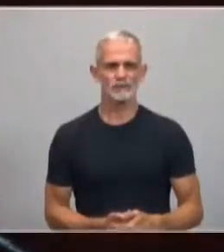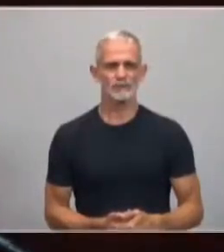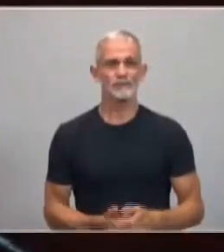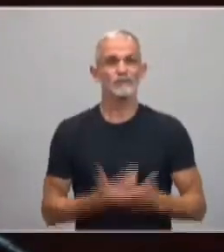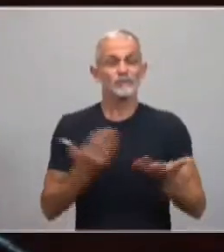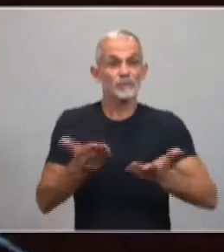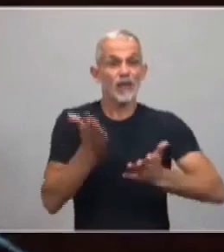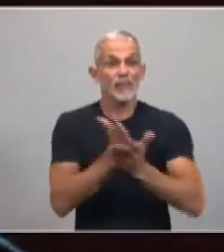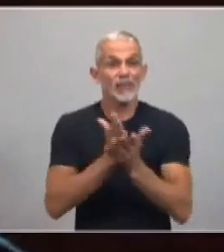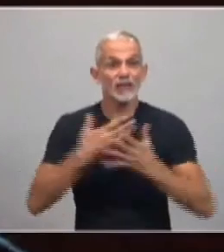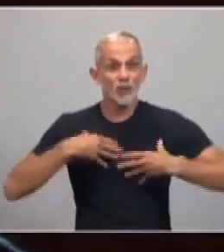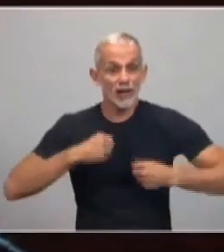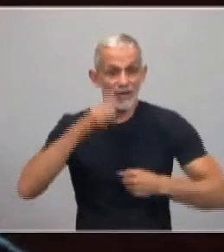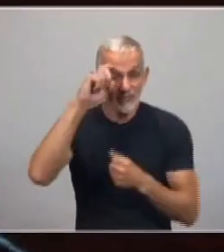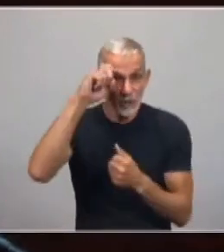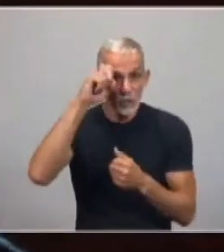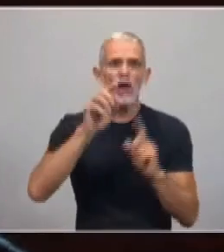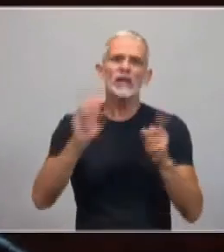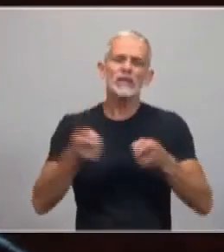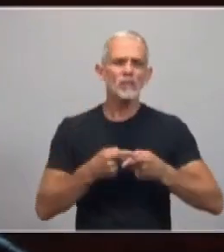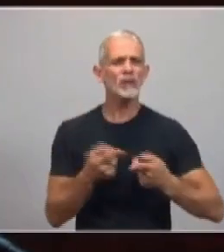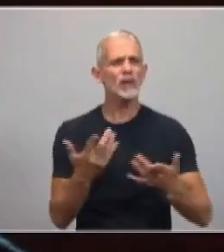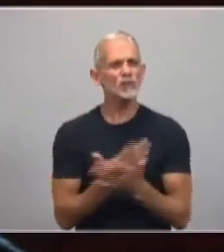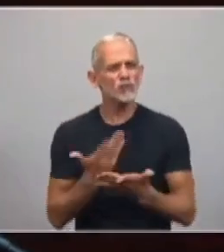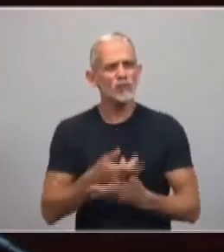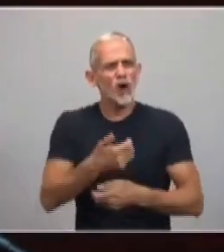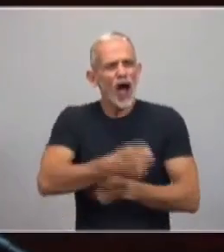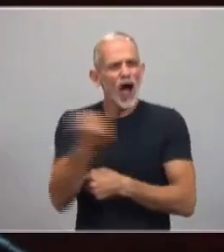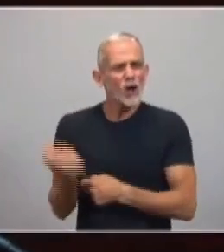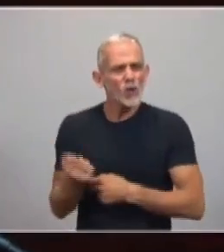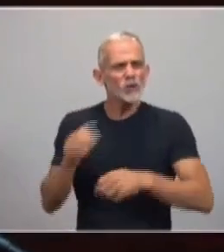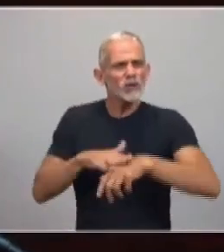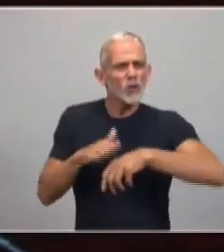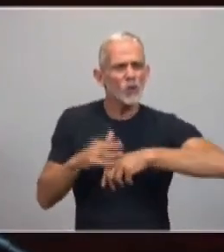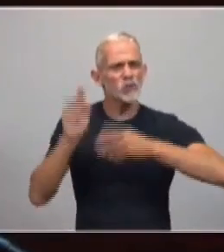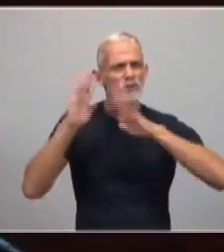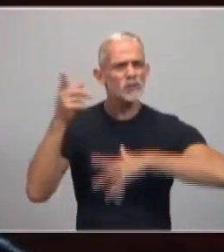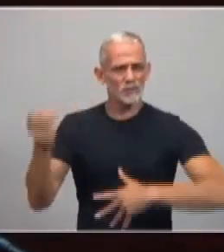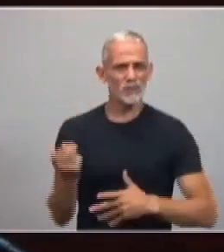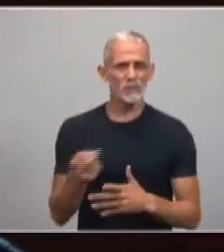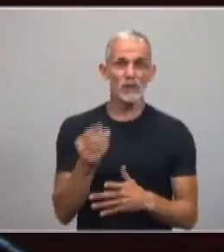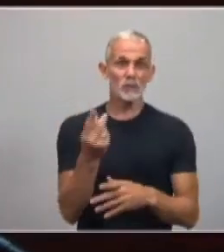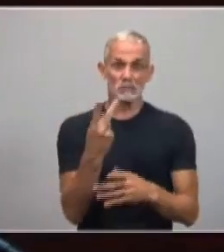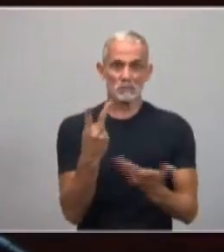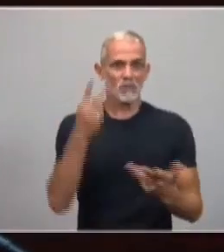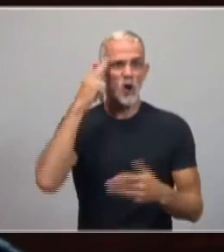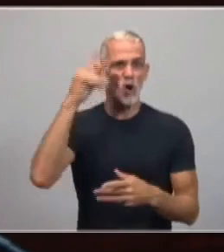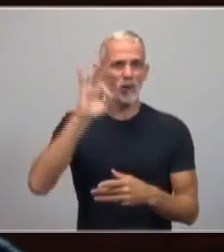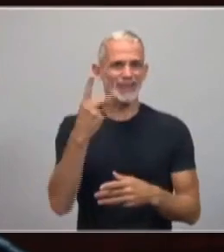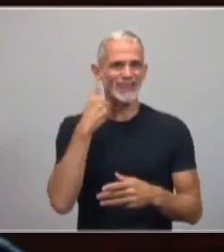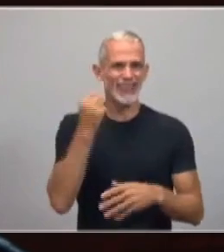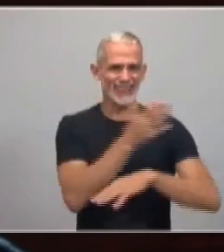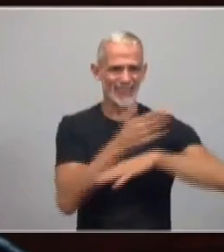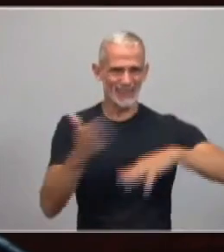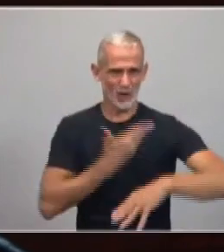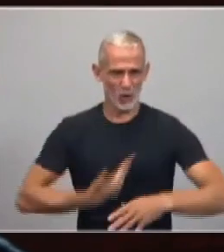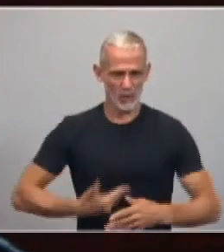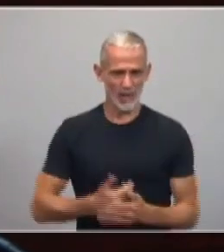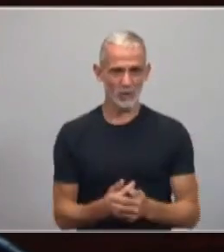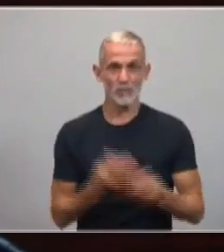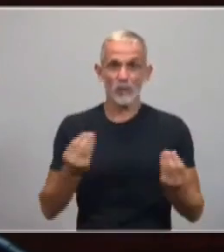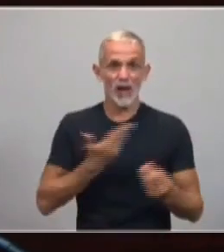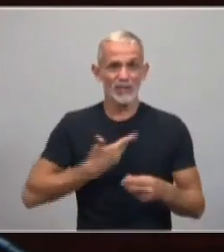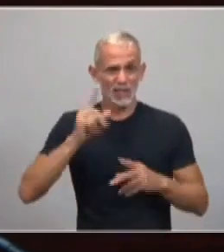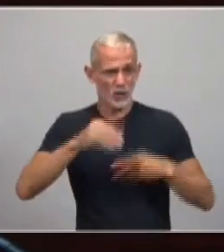El derecho a la salud fue también víctima del ajuste en estos escasos menos de 90 días. Por el abandono